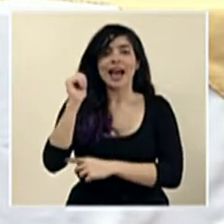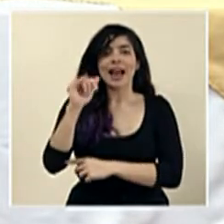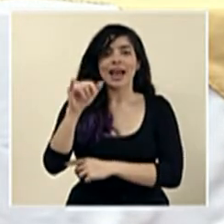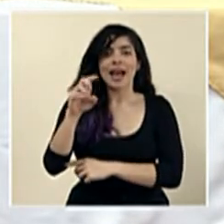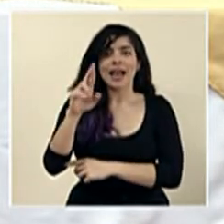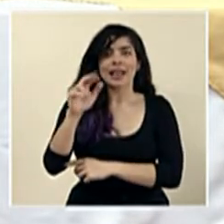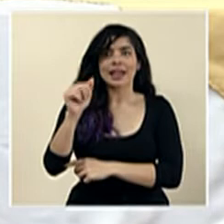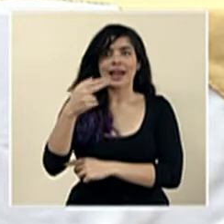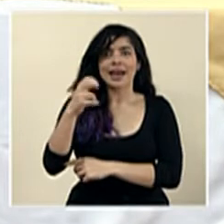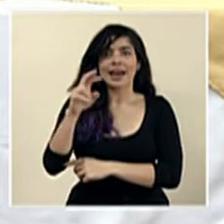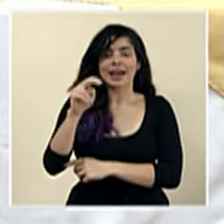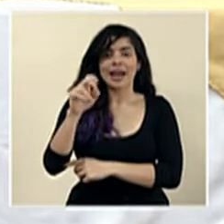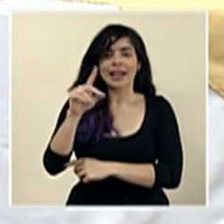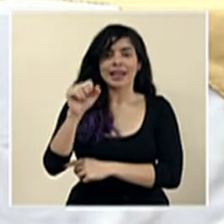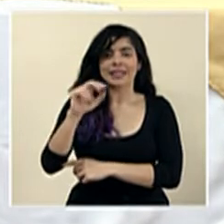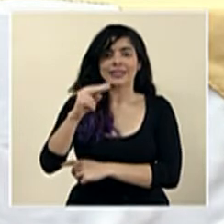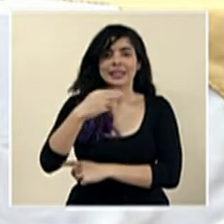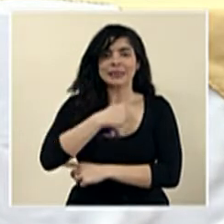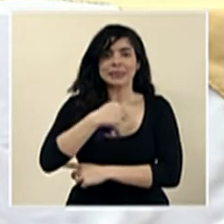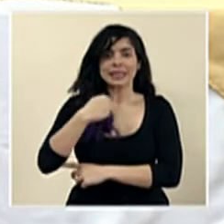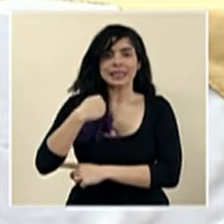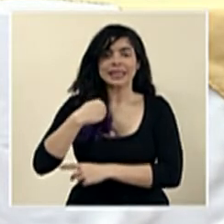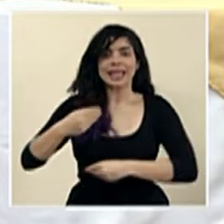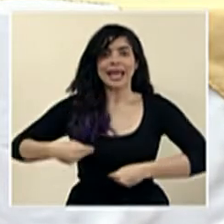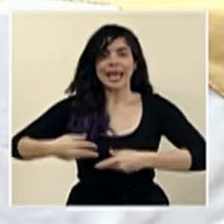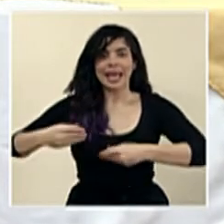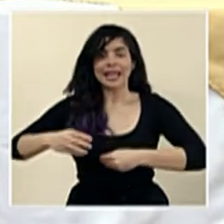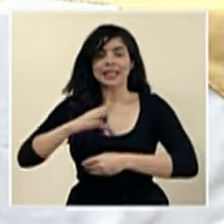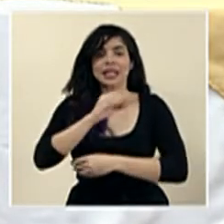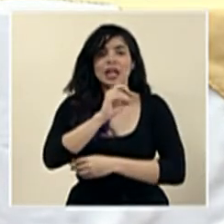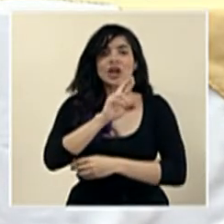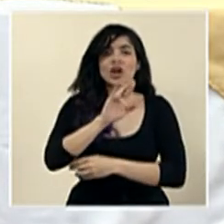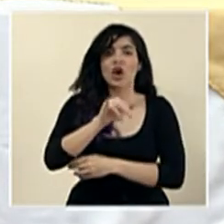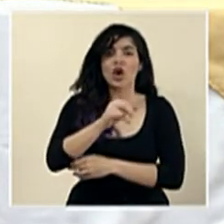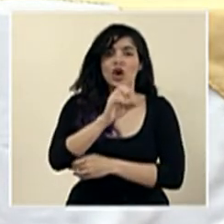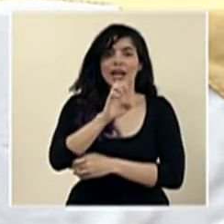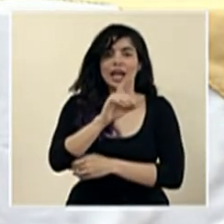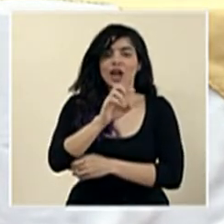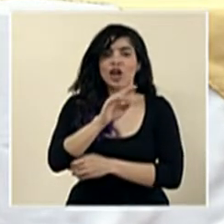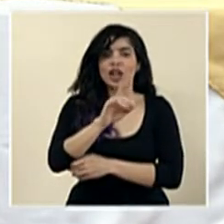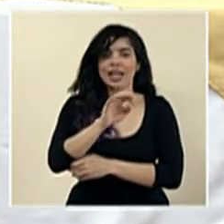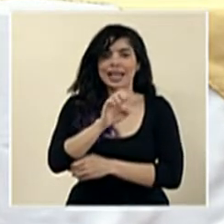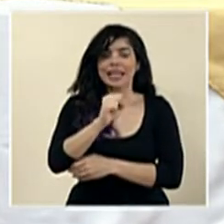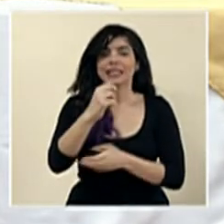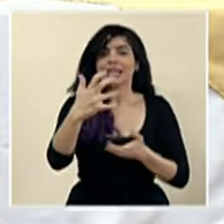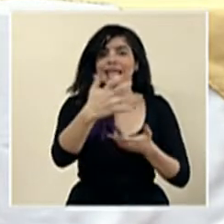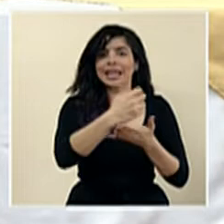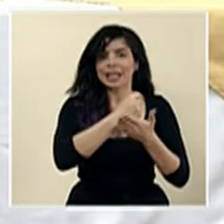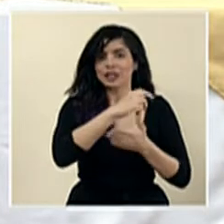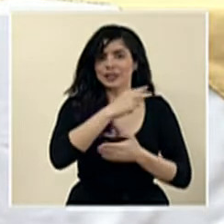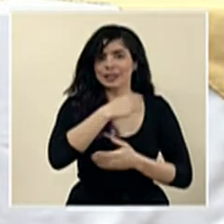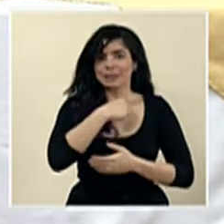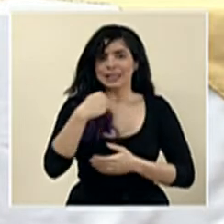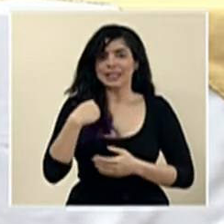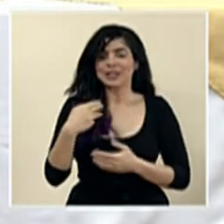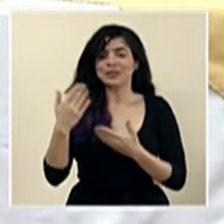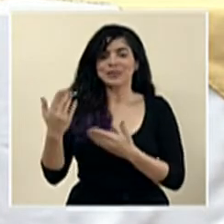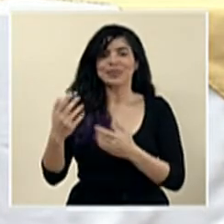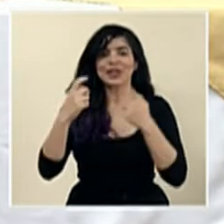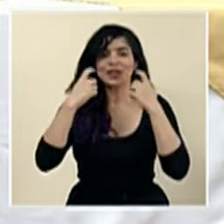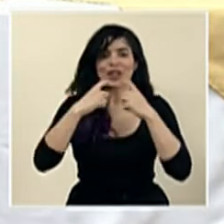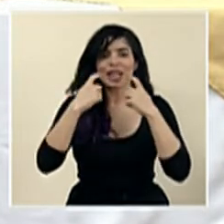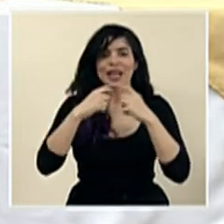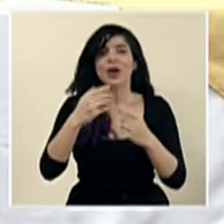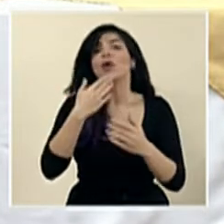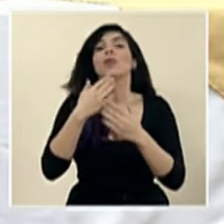Hernández, viceministra de Egresos, y el señor Jorge Rodríguez Vives, viceministro de Ingresos. Iniciamos con don Rodrigo Chávez.